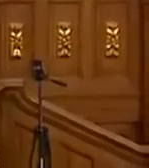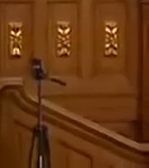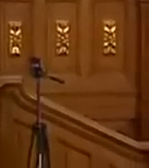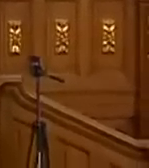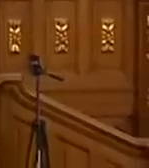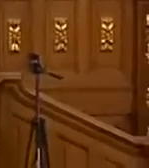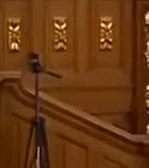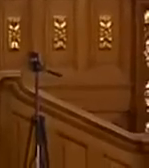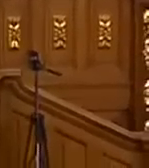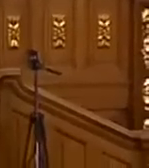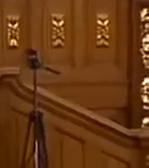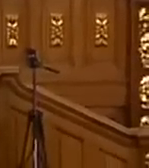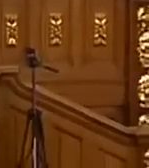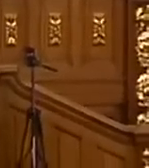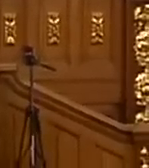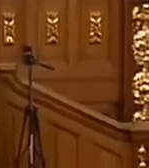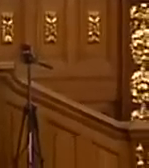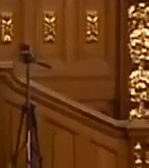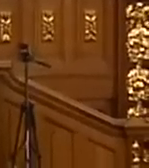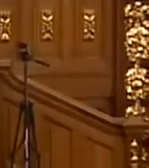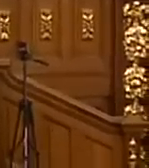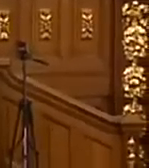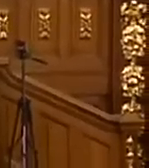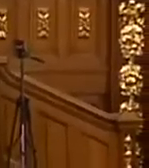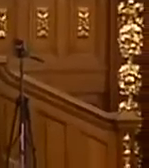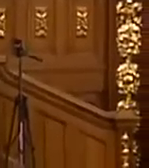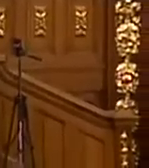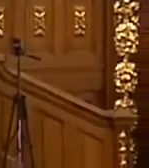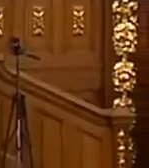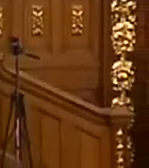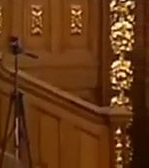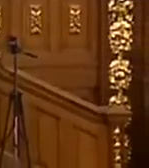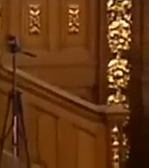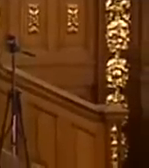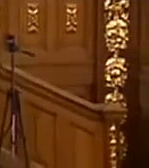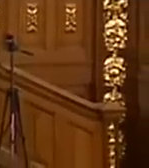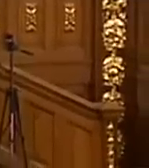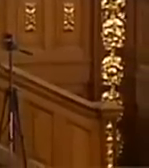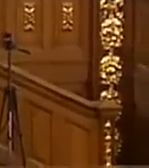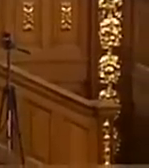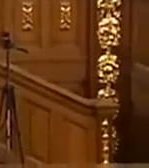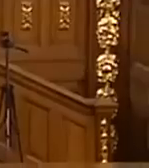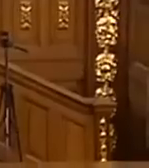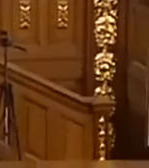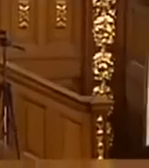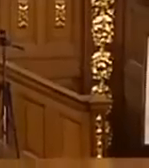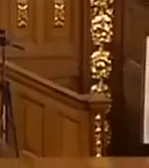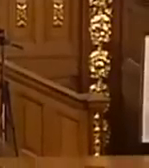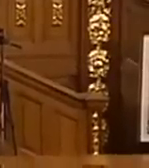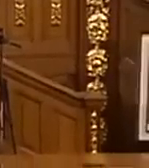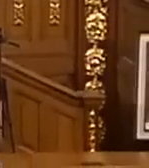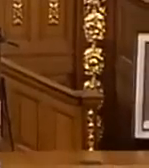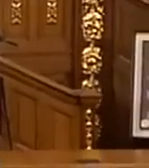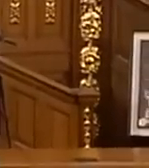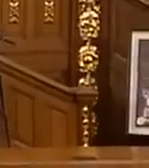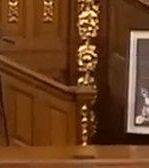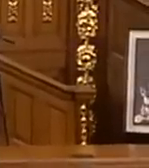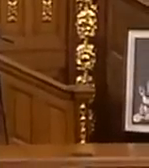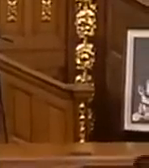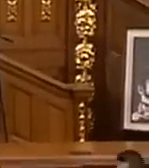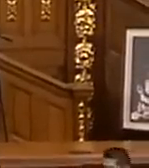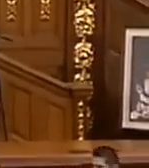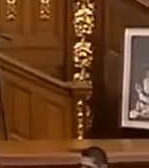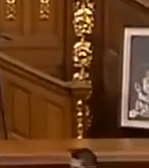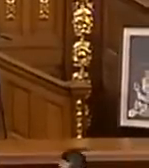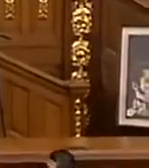De esta manera concluye la sesión ordinaria de hoy 30 de mayo, en la cual se cumplieron todos los puntos contemplados en el orden del día. En